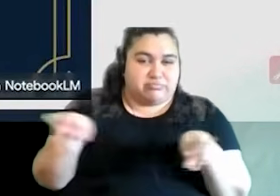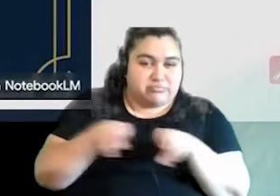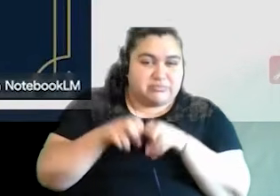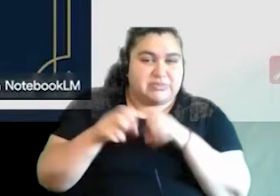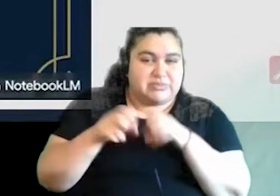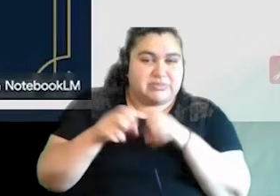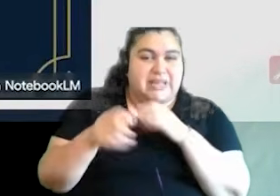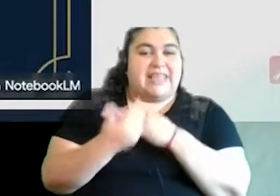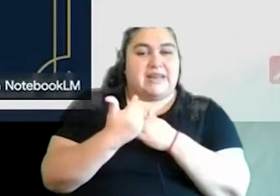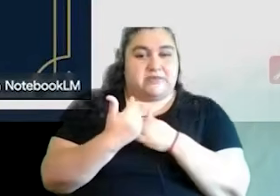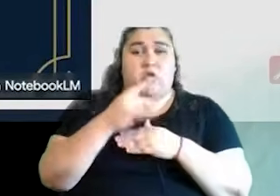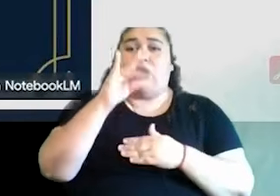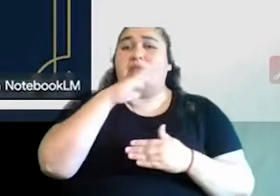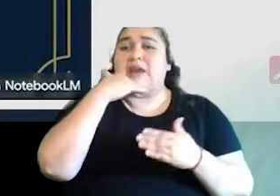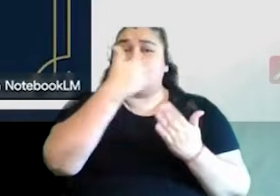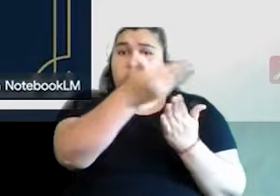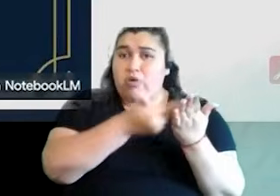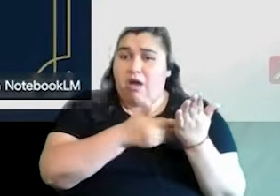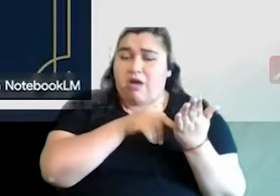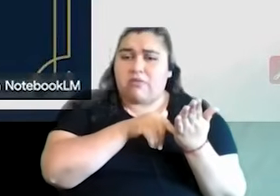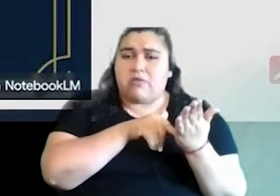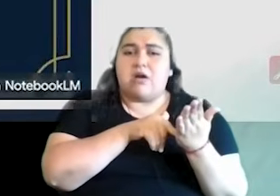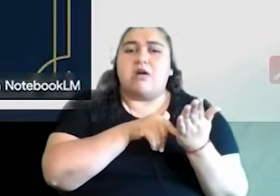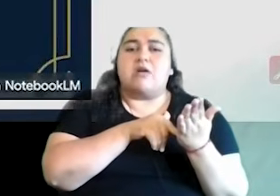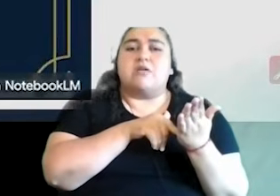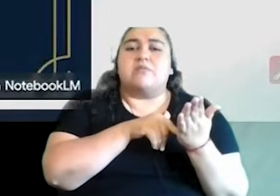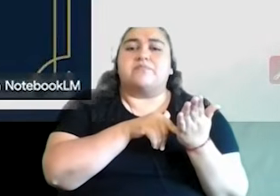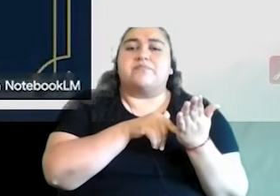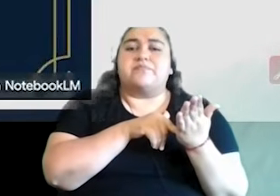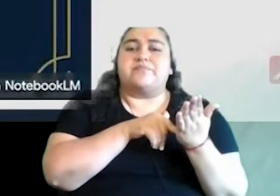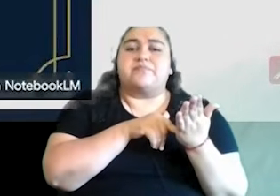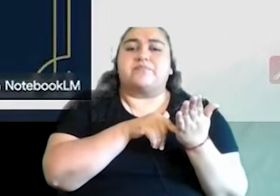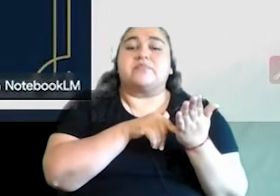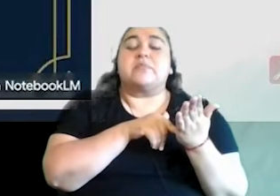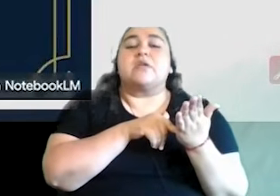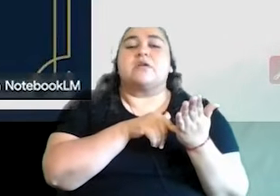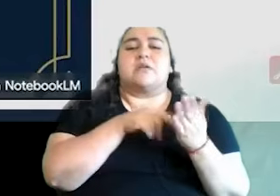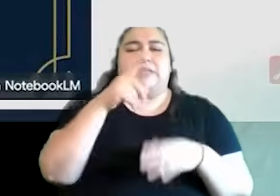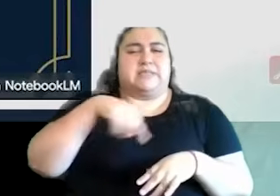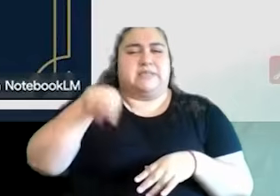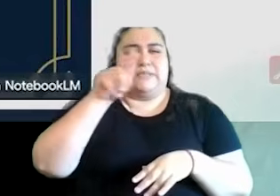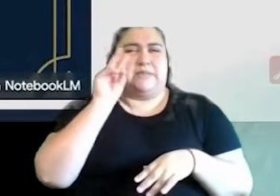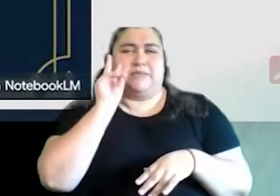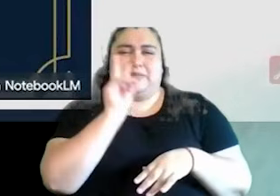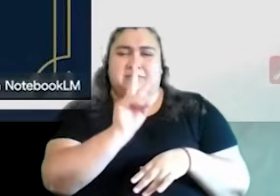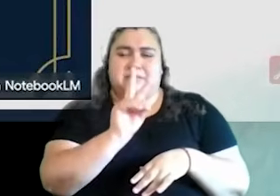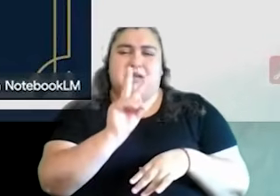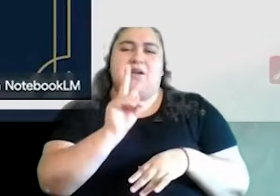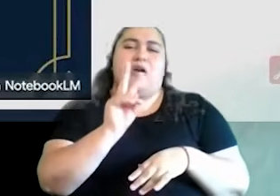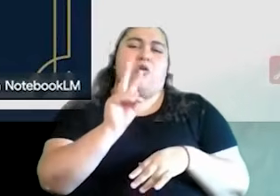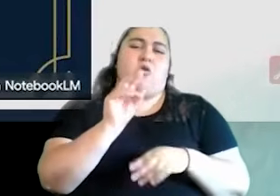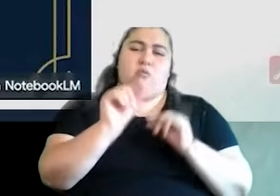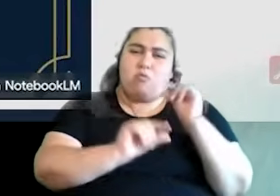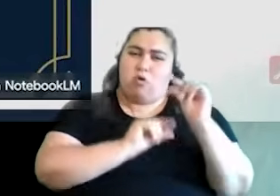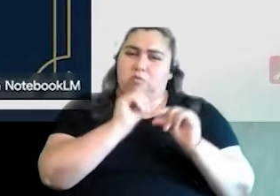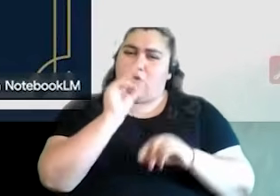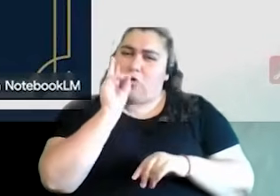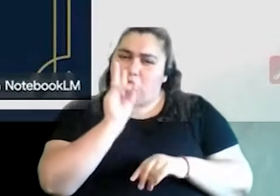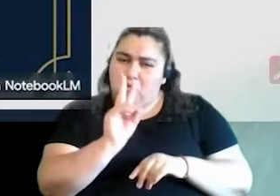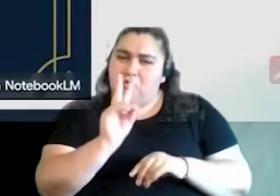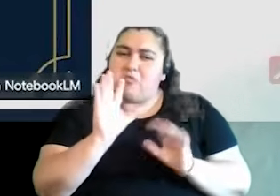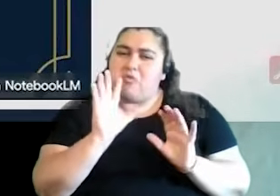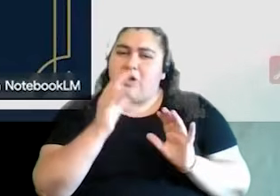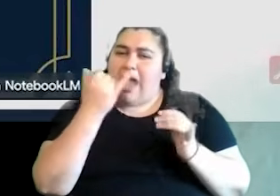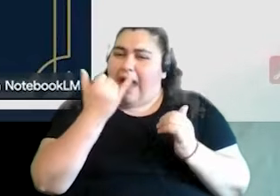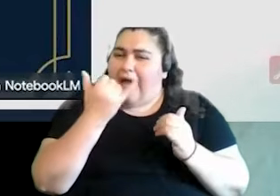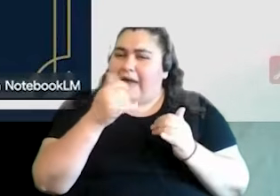jurada donde ya les seguramente habrán escuchado y les puedo ir anticipando, y la precarga va a estar dada